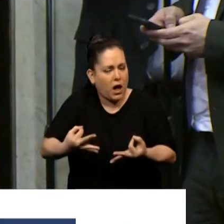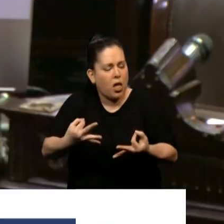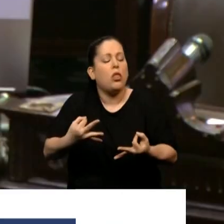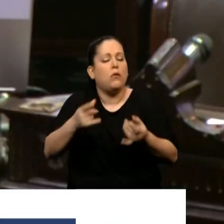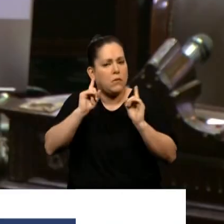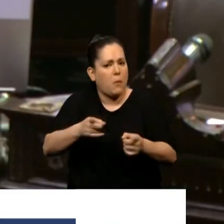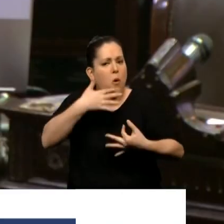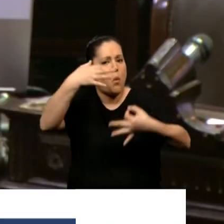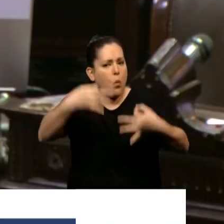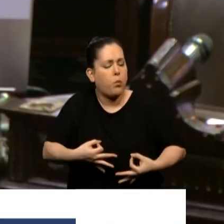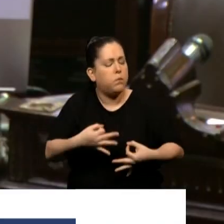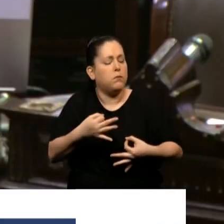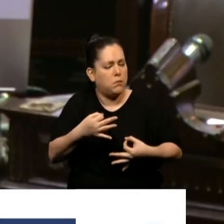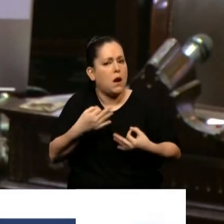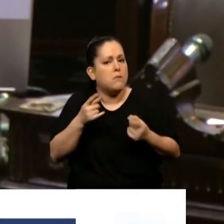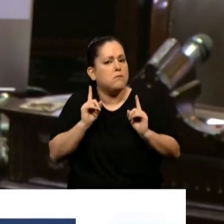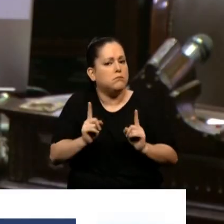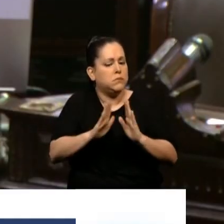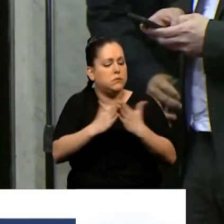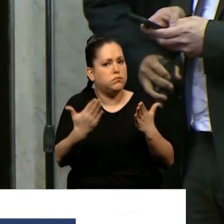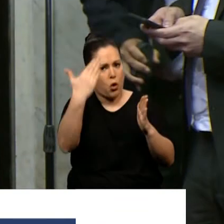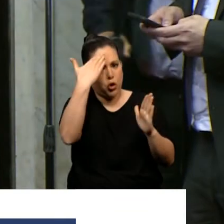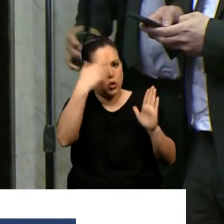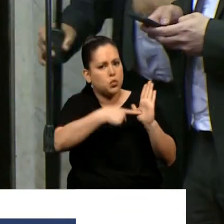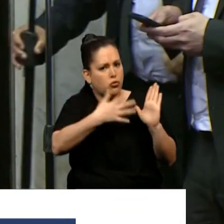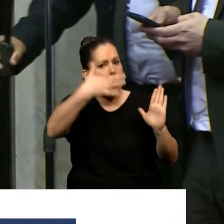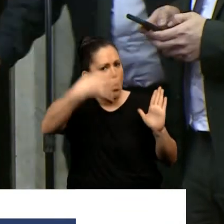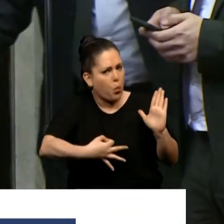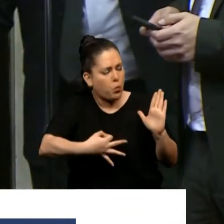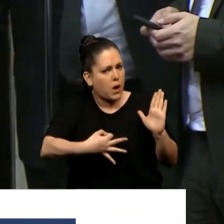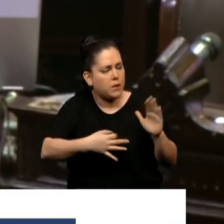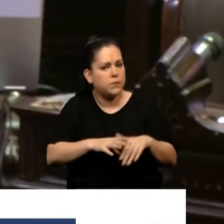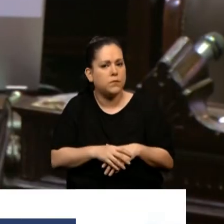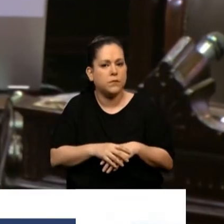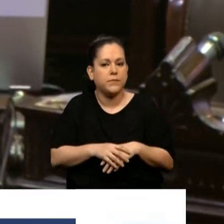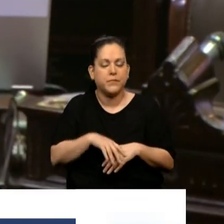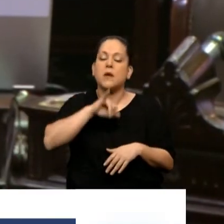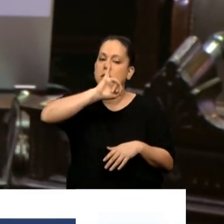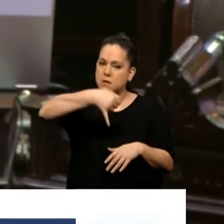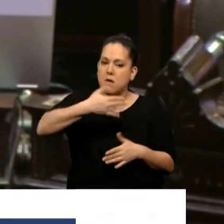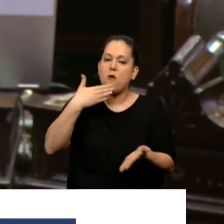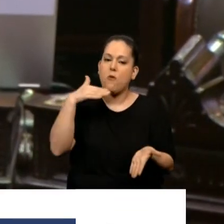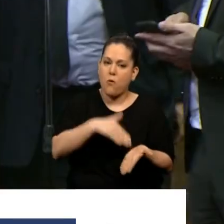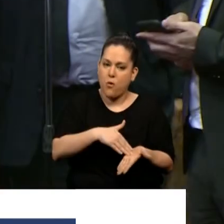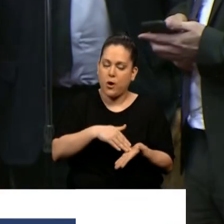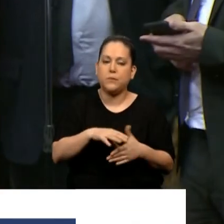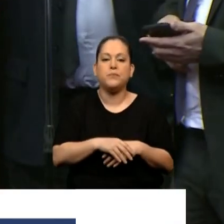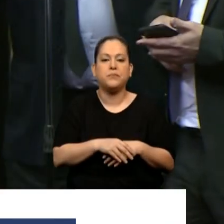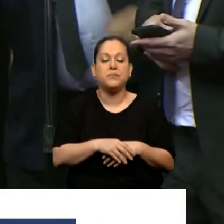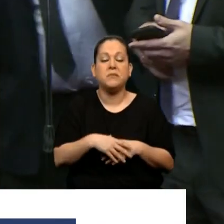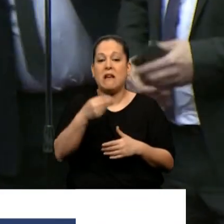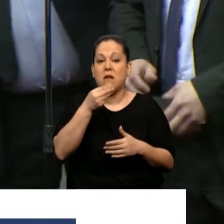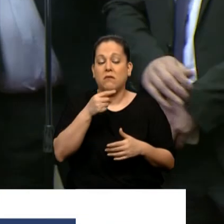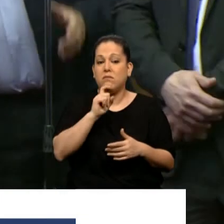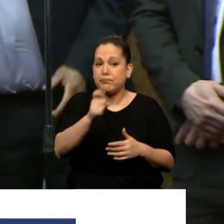y obrar en todo de conformidad con lo que prescribe la Constitución Nacional. Sí, juro. Si así